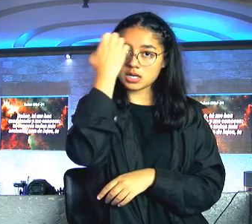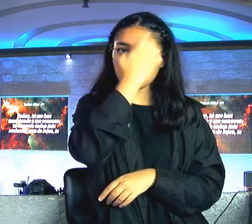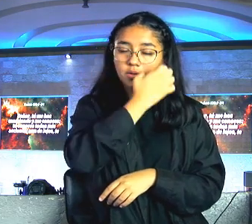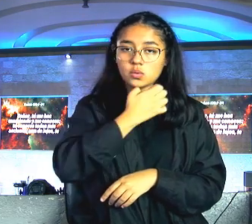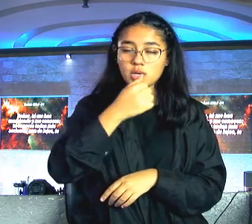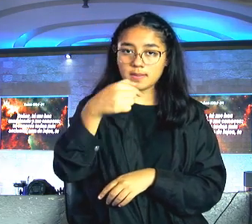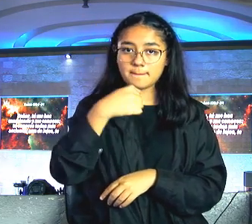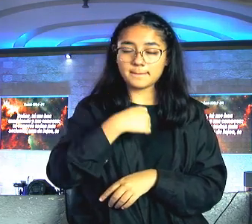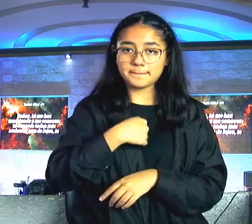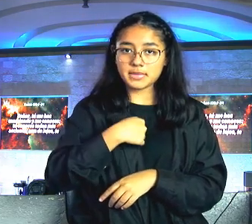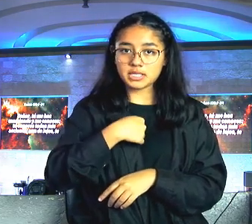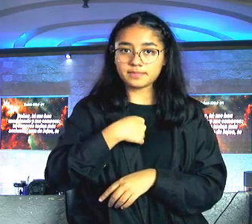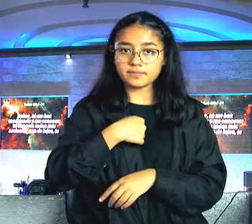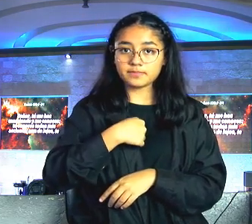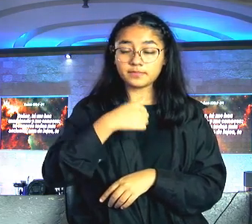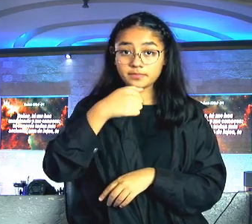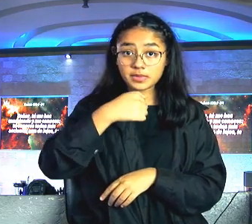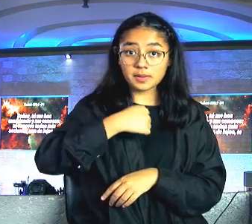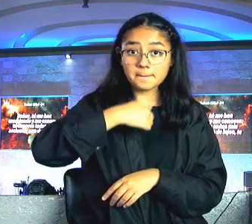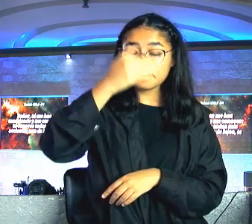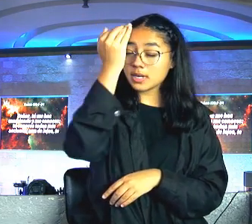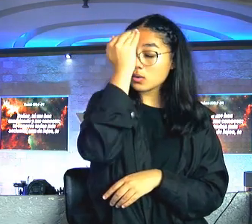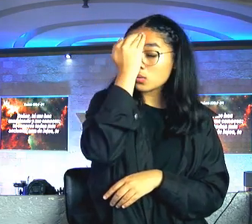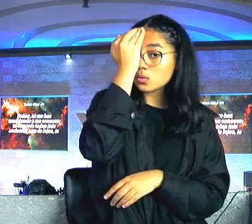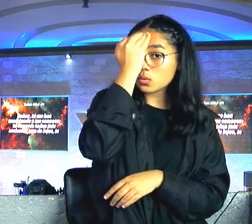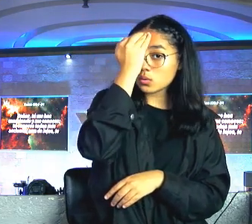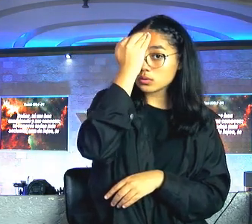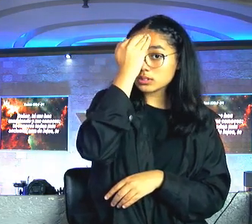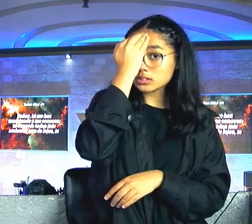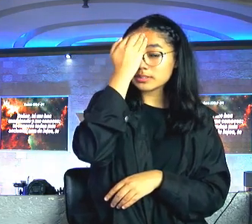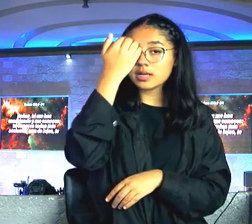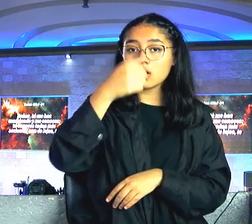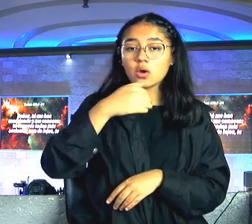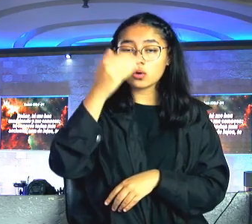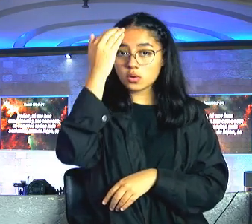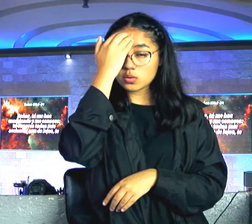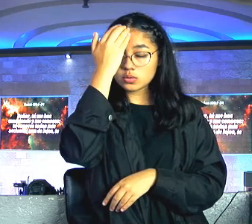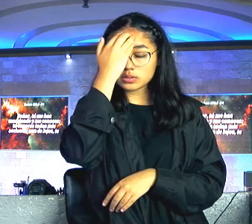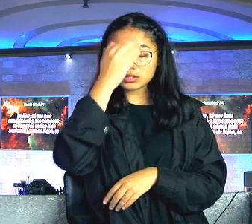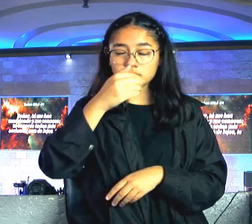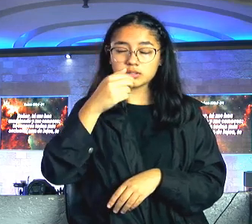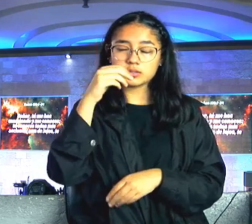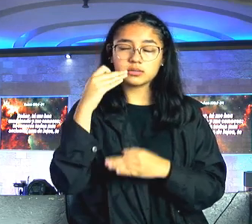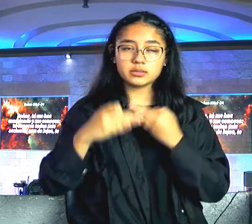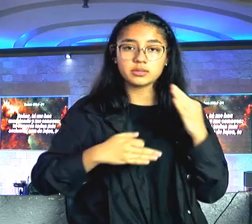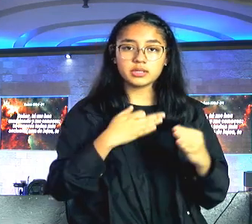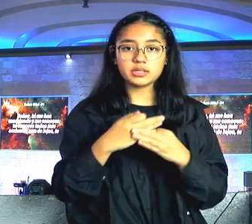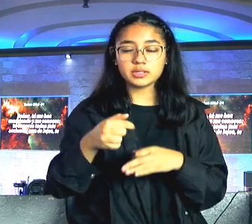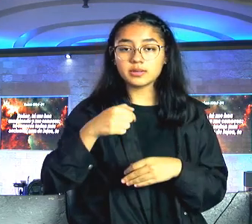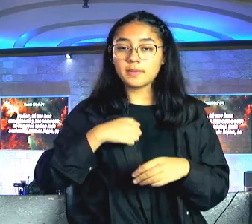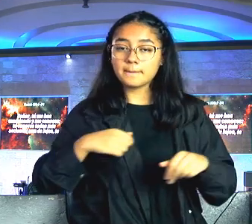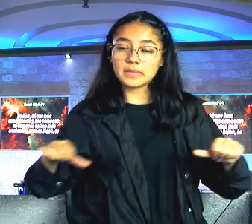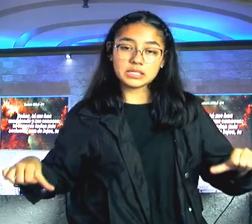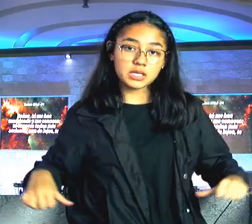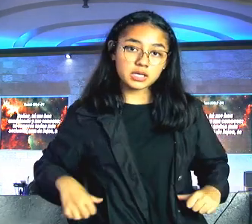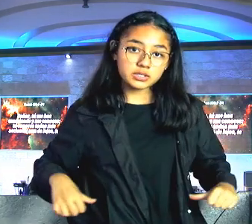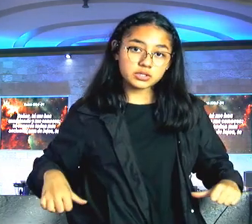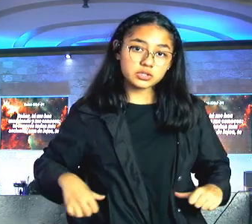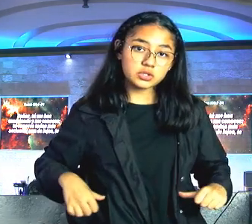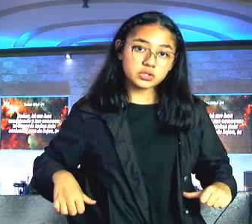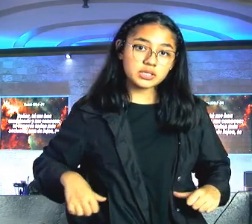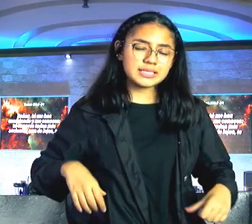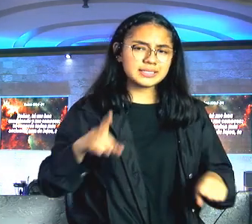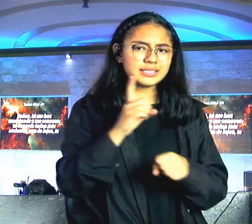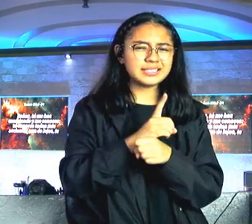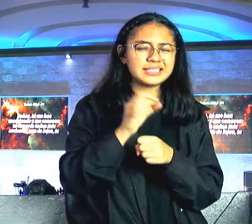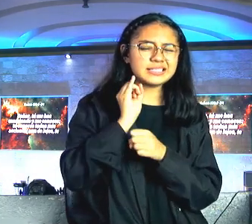examinado y me conoces. Tú conoces todas mis acciones, aún de lejos. Fíjate